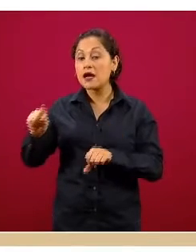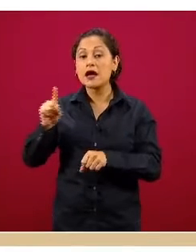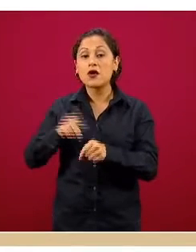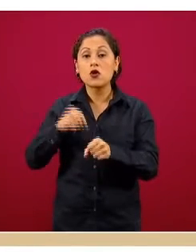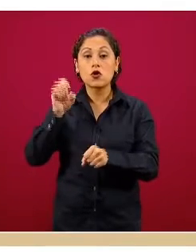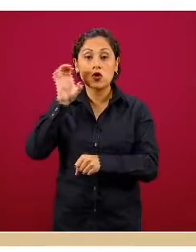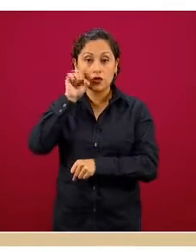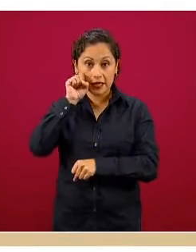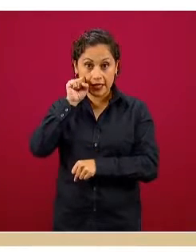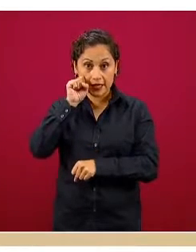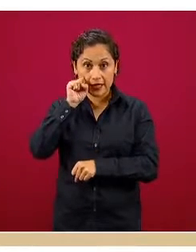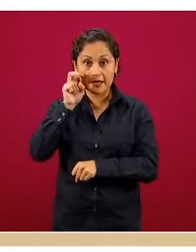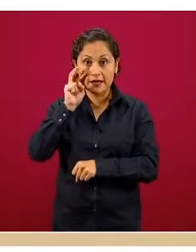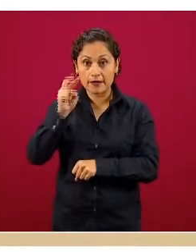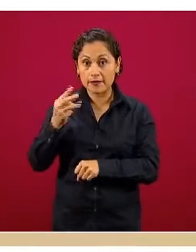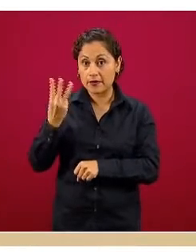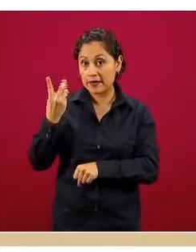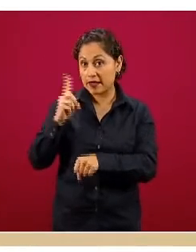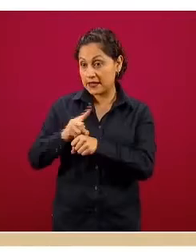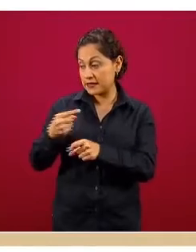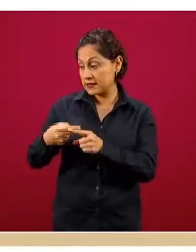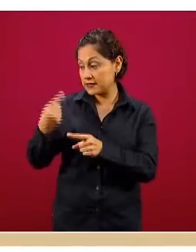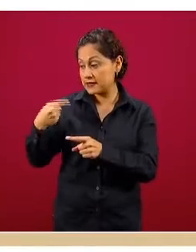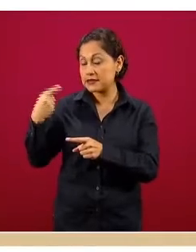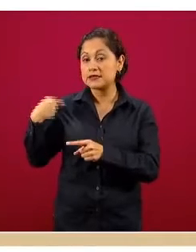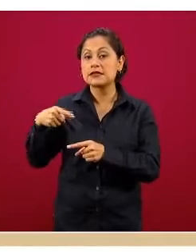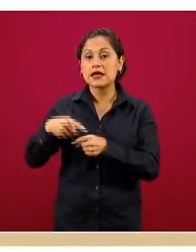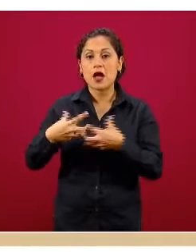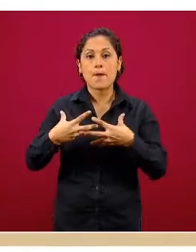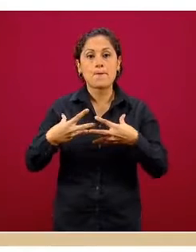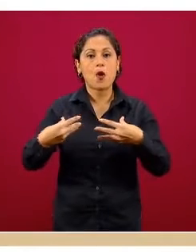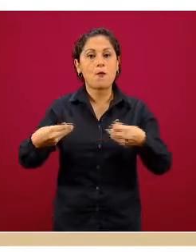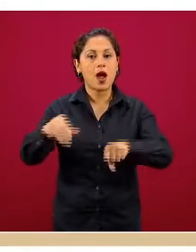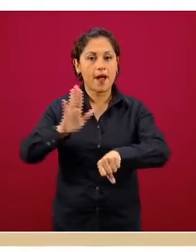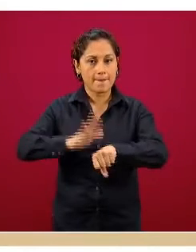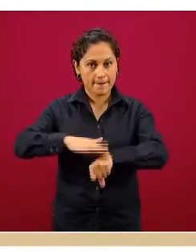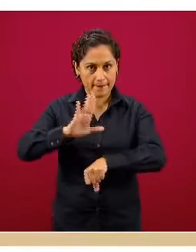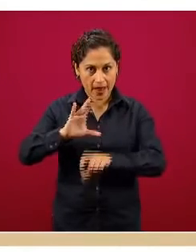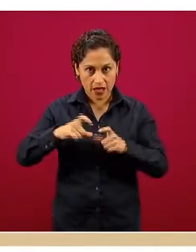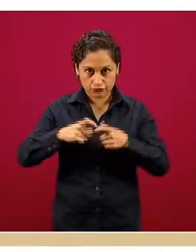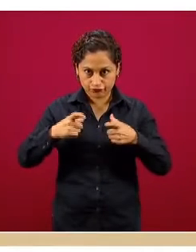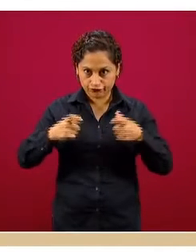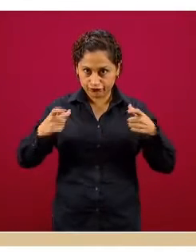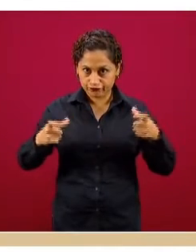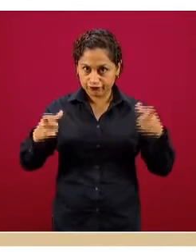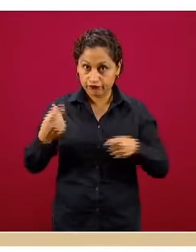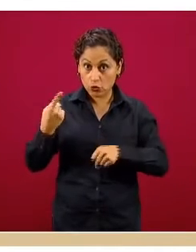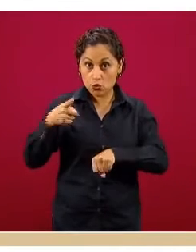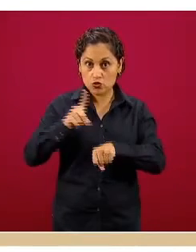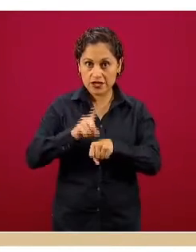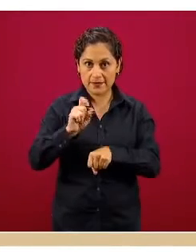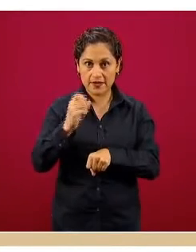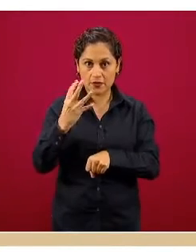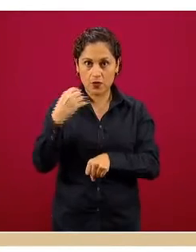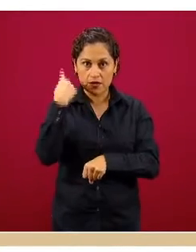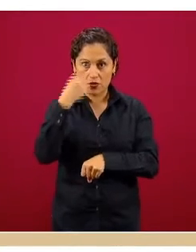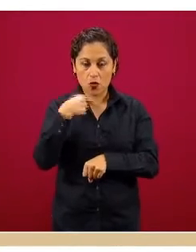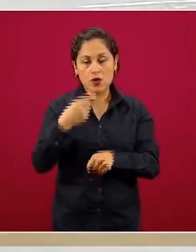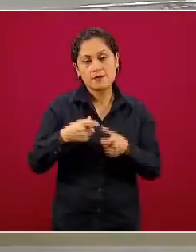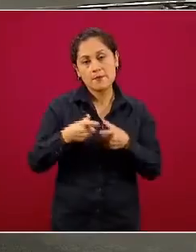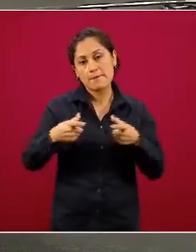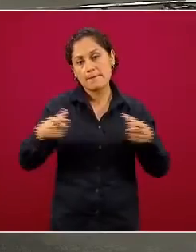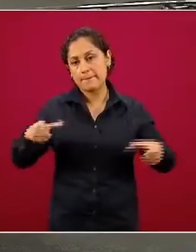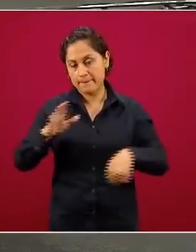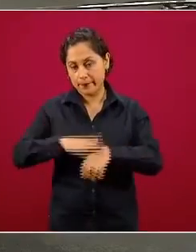precisamente que en los últimos 3 días hemos tenido la mayor carga de casos confirmados para un día de 24 horas. En la